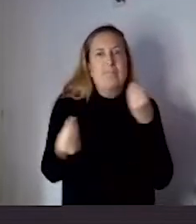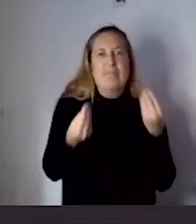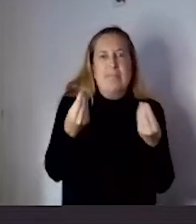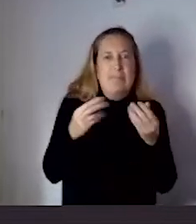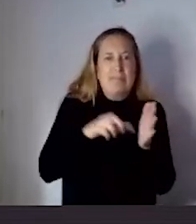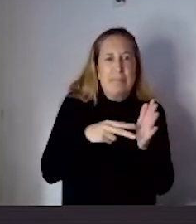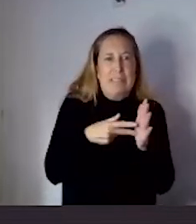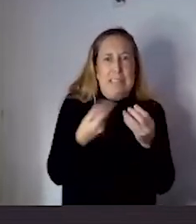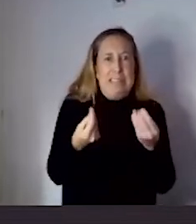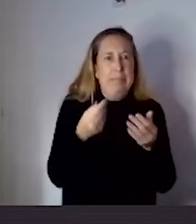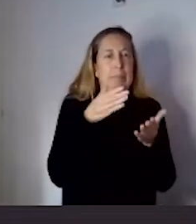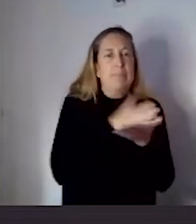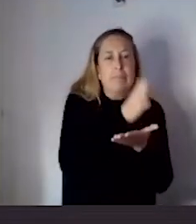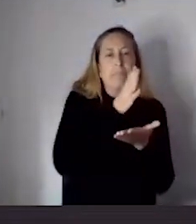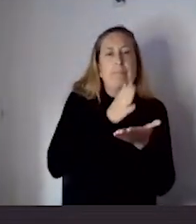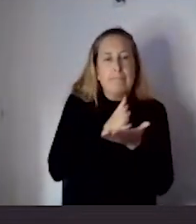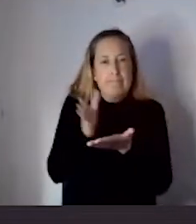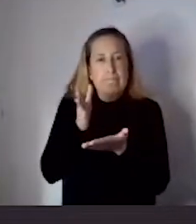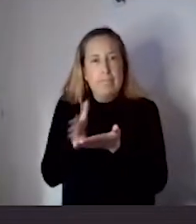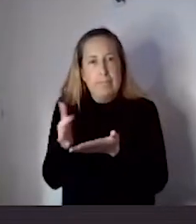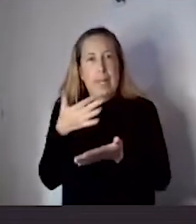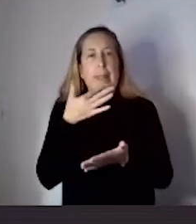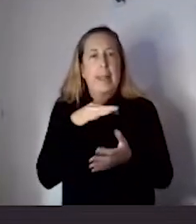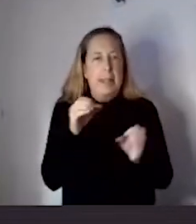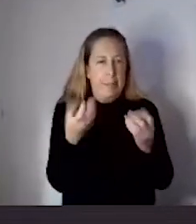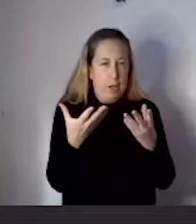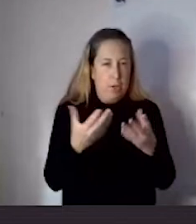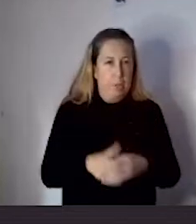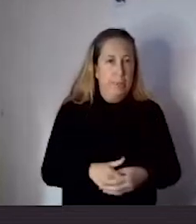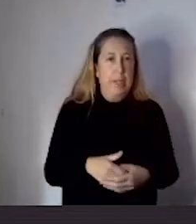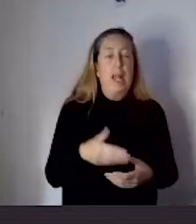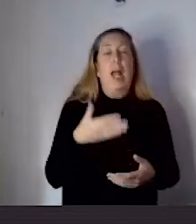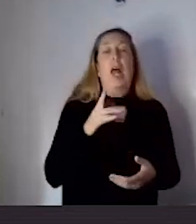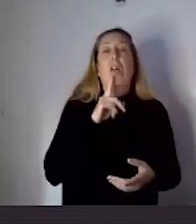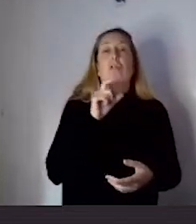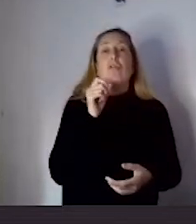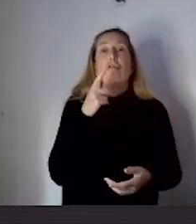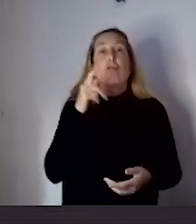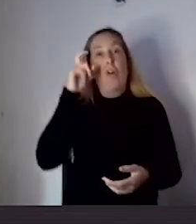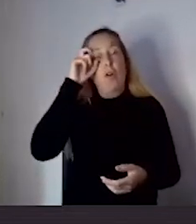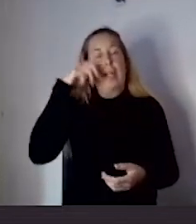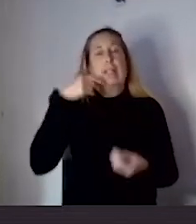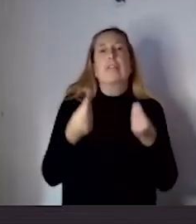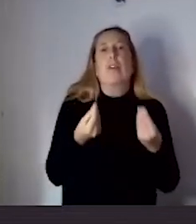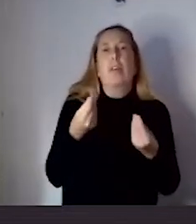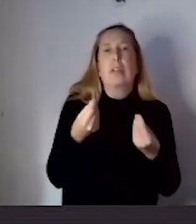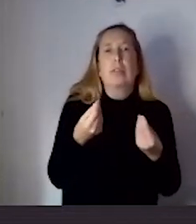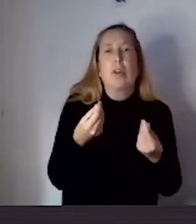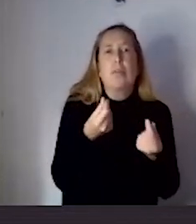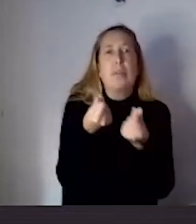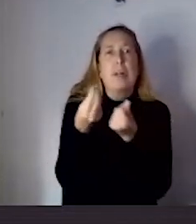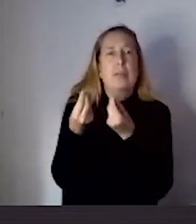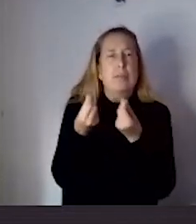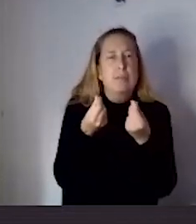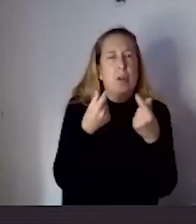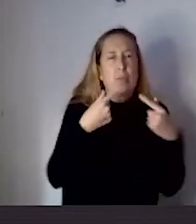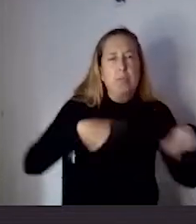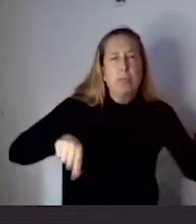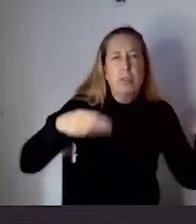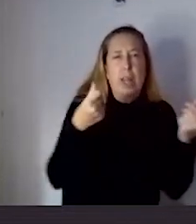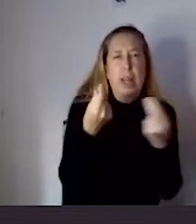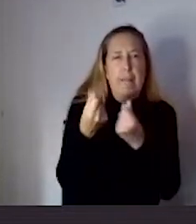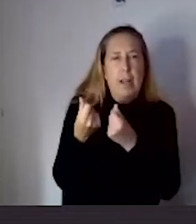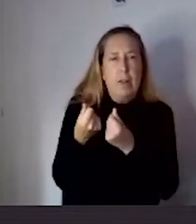para poder entender mejor cuando hablamos de tokens lo que estamos hablando son unidades de valor que se le asignan